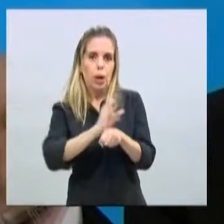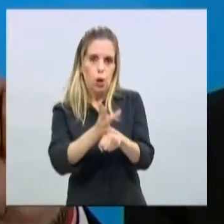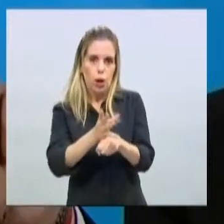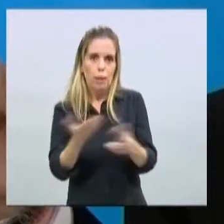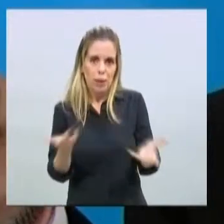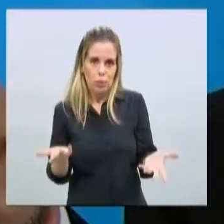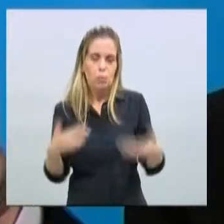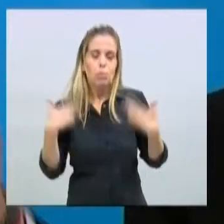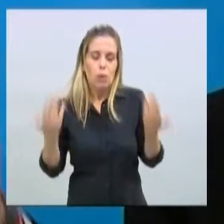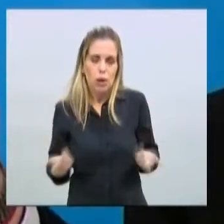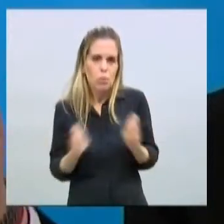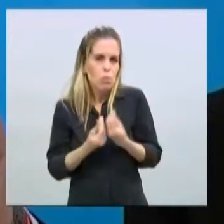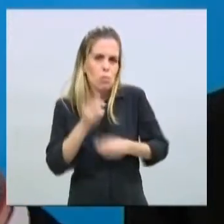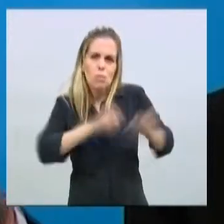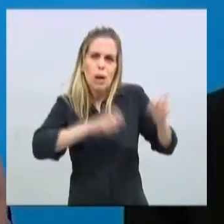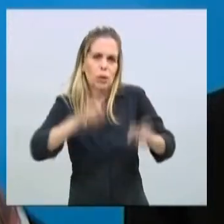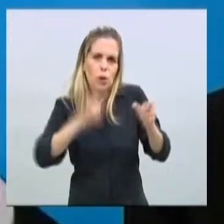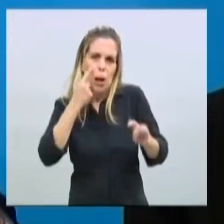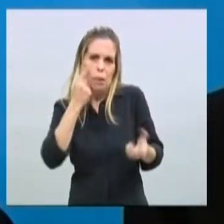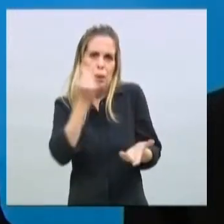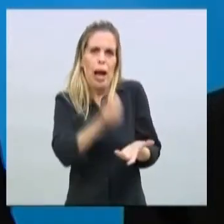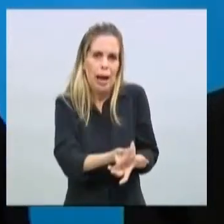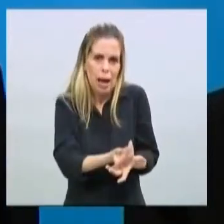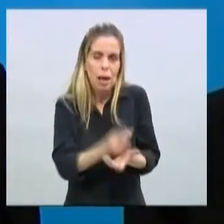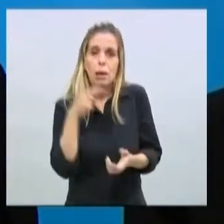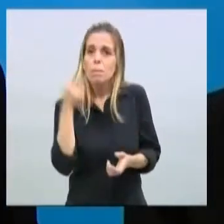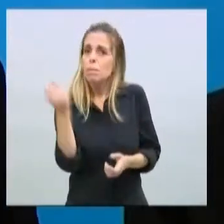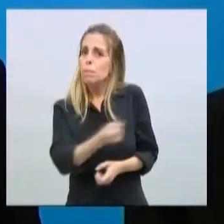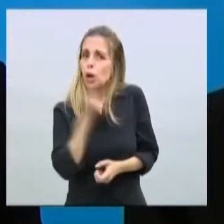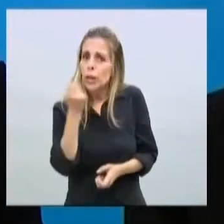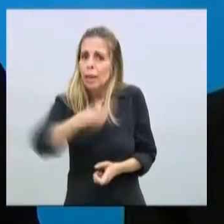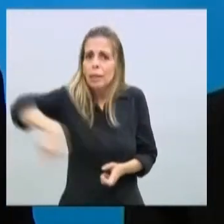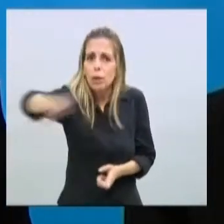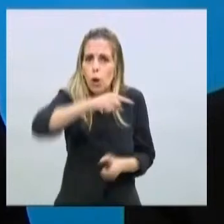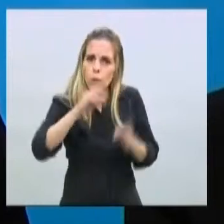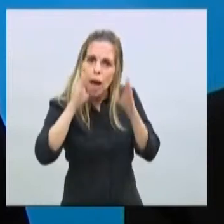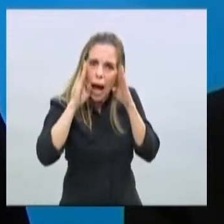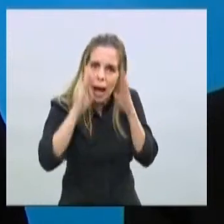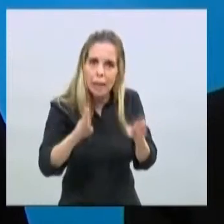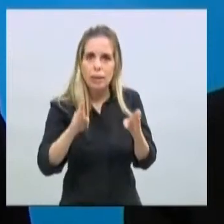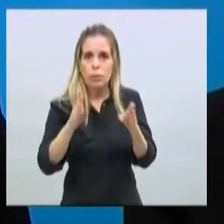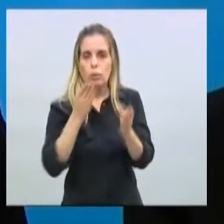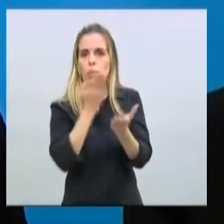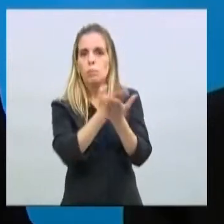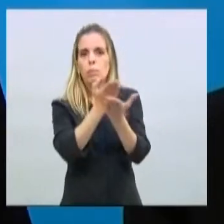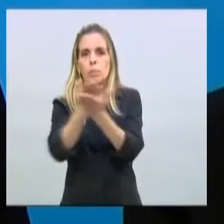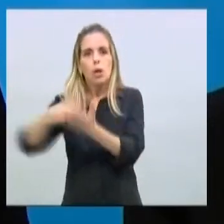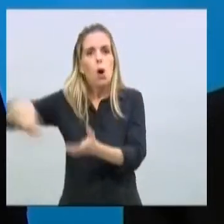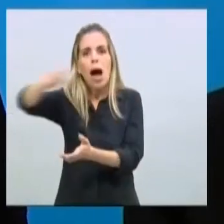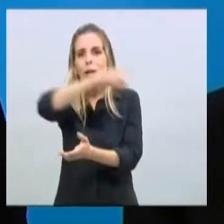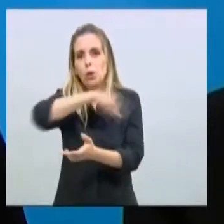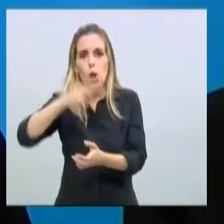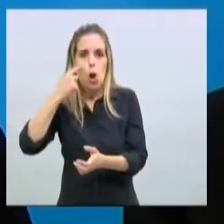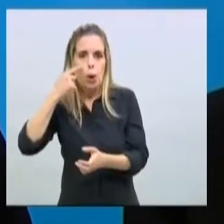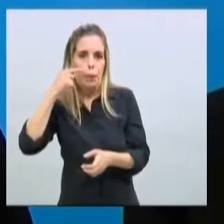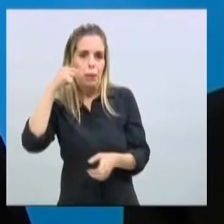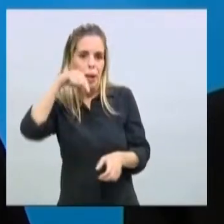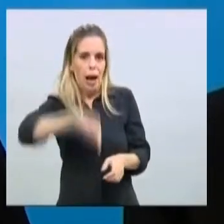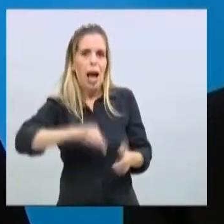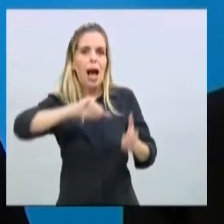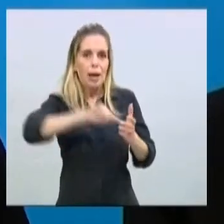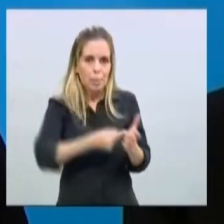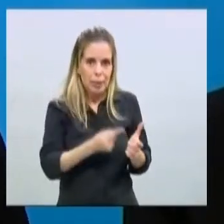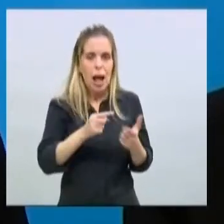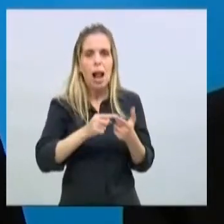Y por eso tenemos que estar tan atentos. Y acá yo les pido a todos, a los porteños como yo, y